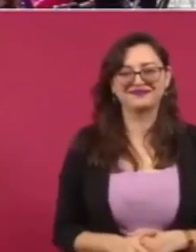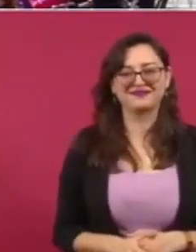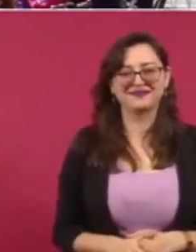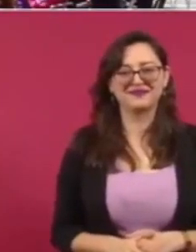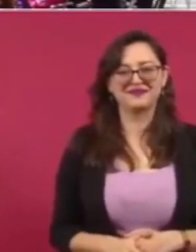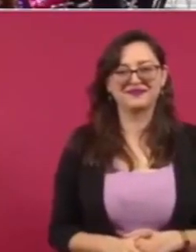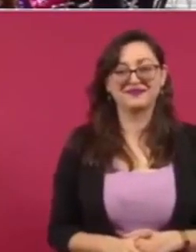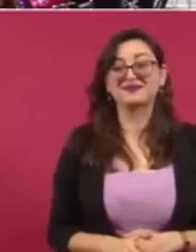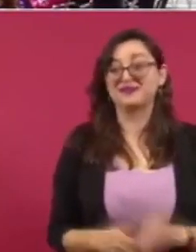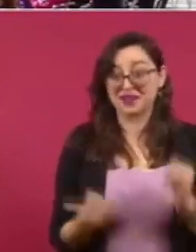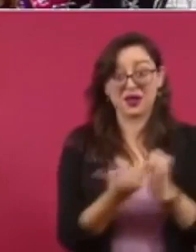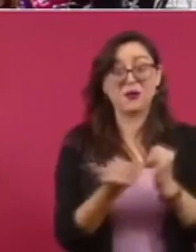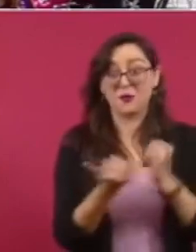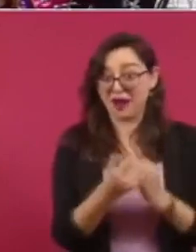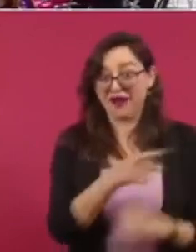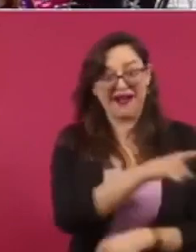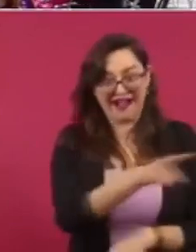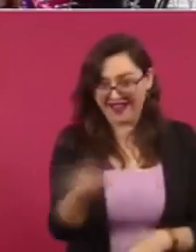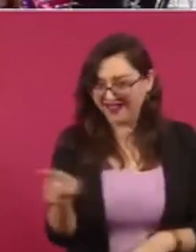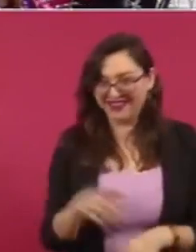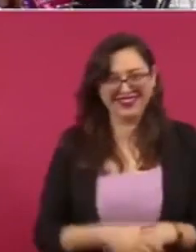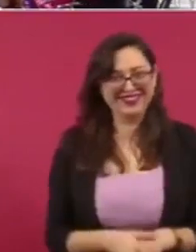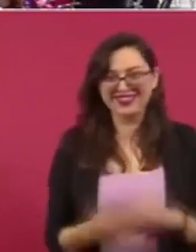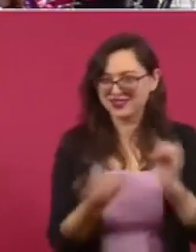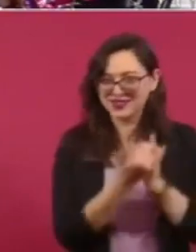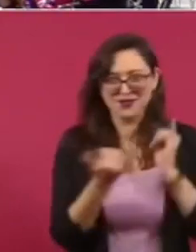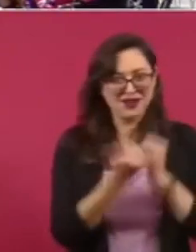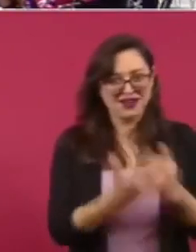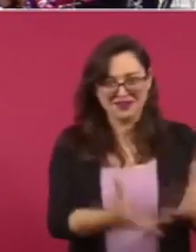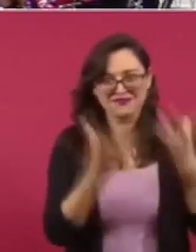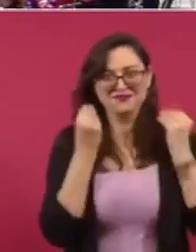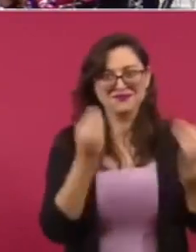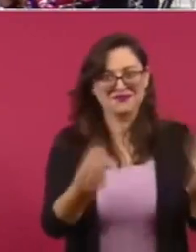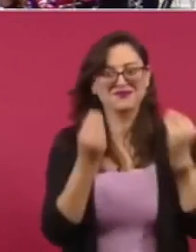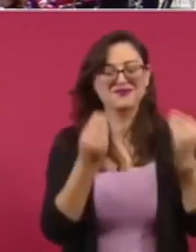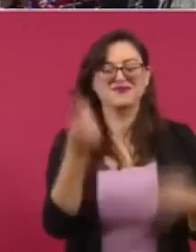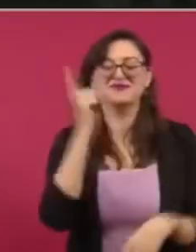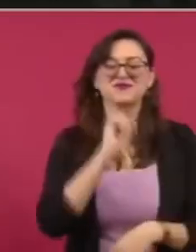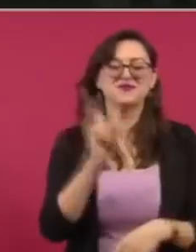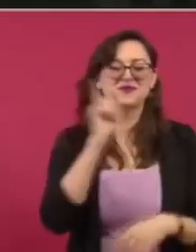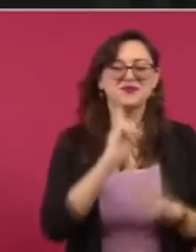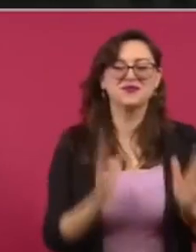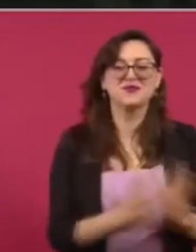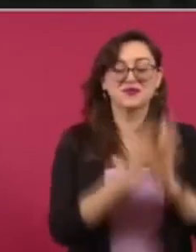el estado de Morelos y muchas otras ciudades más, en donde pues la opinión, como dicen allá en la